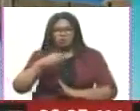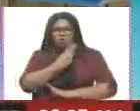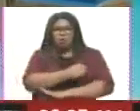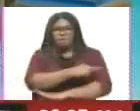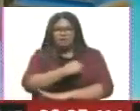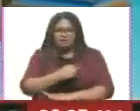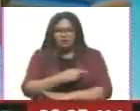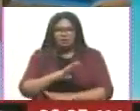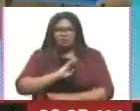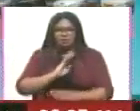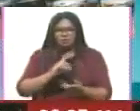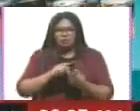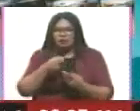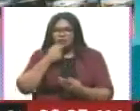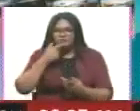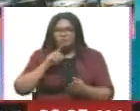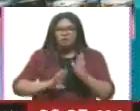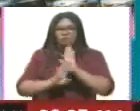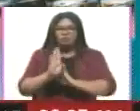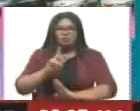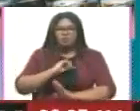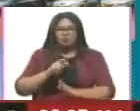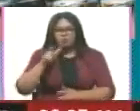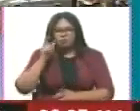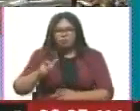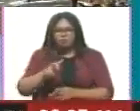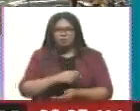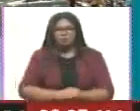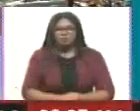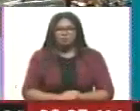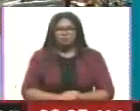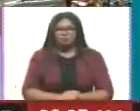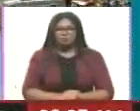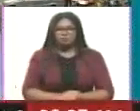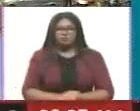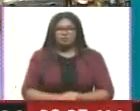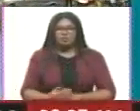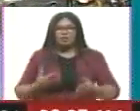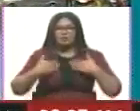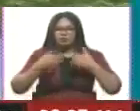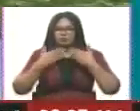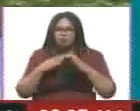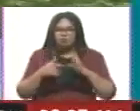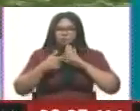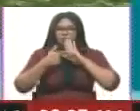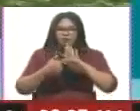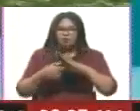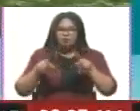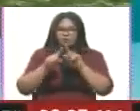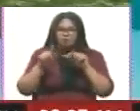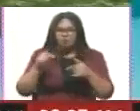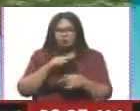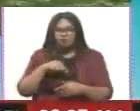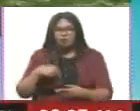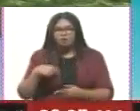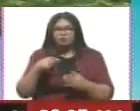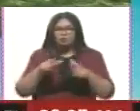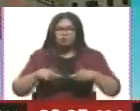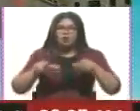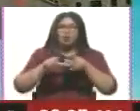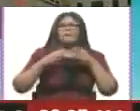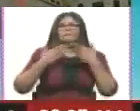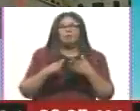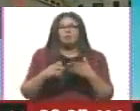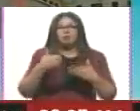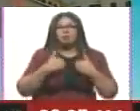digno, digno para nuestro pueblo venezolano, para los que reciban salud pública. Es una demostración, en fin, de que nuestros espacios públicos nos